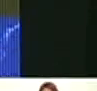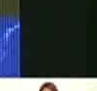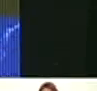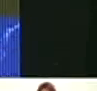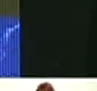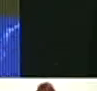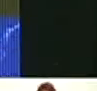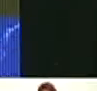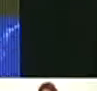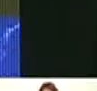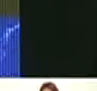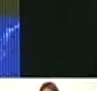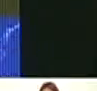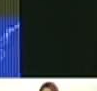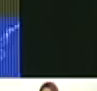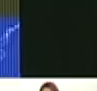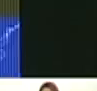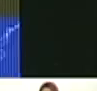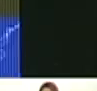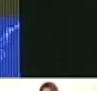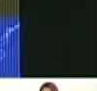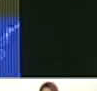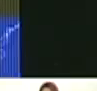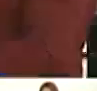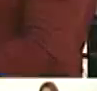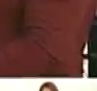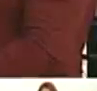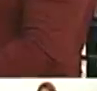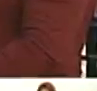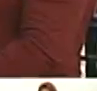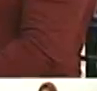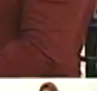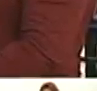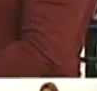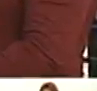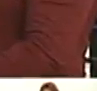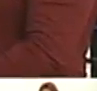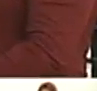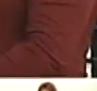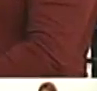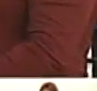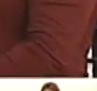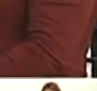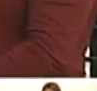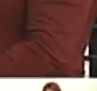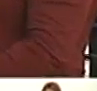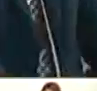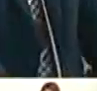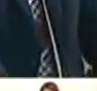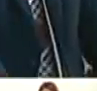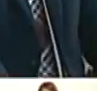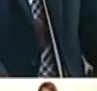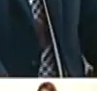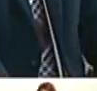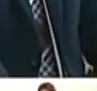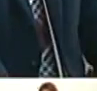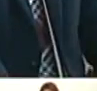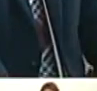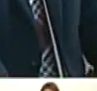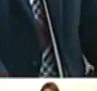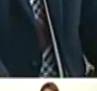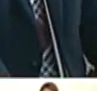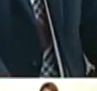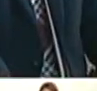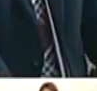Miren cómo terminaron. Los 4 gobernadores, el de Nueva Esparta, de tercero detrás de la